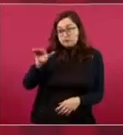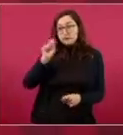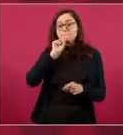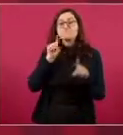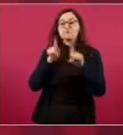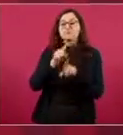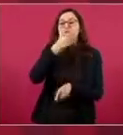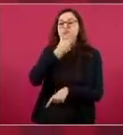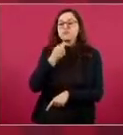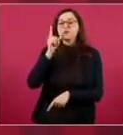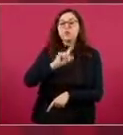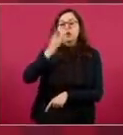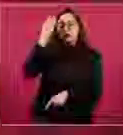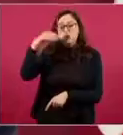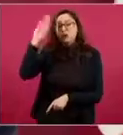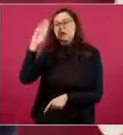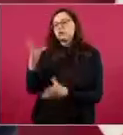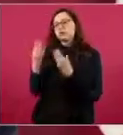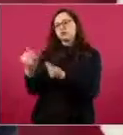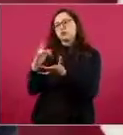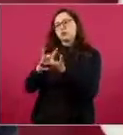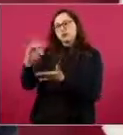y comprendan